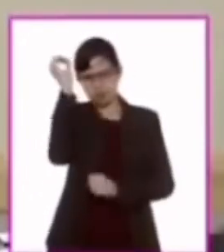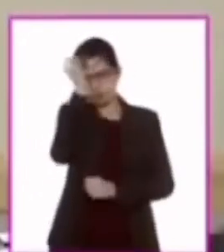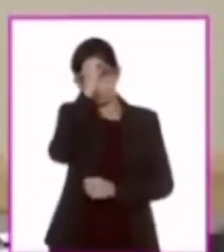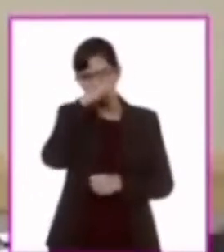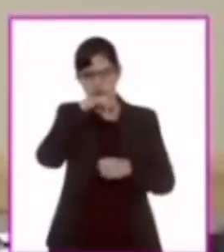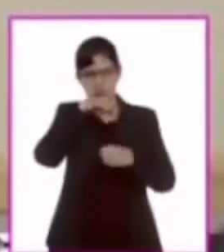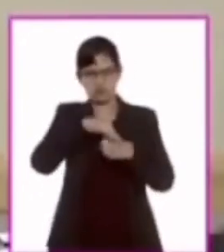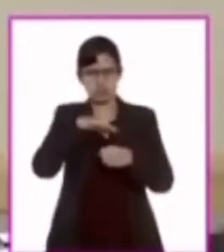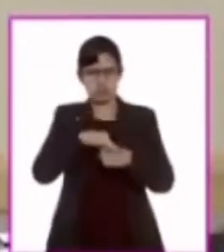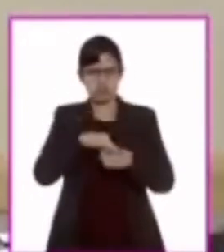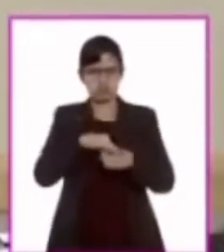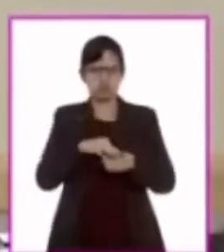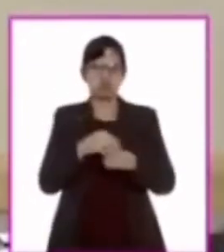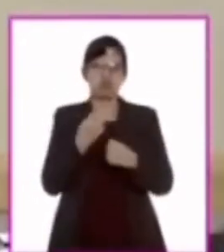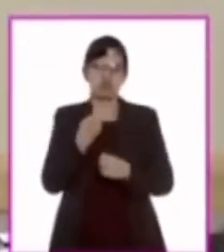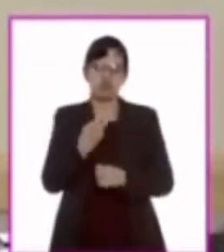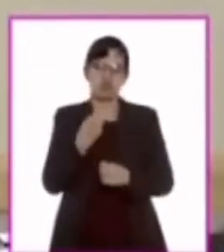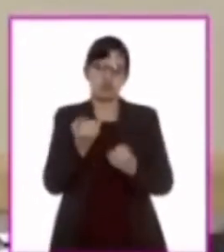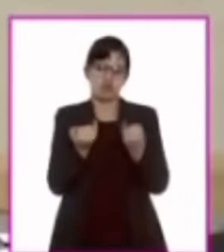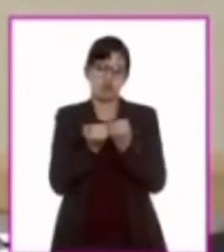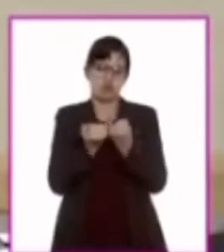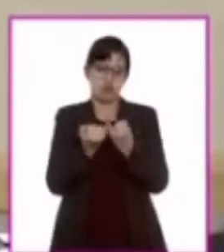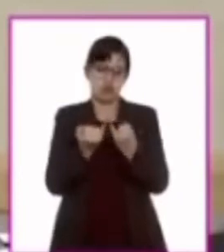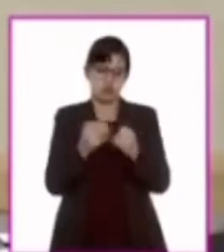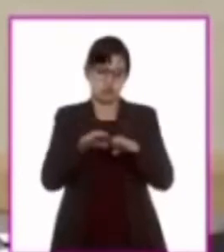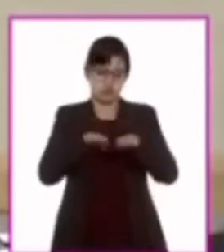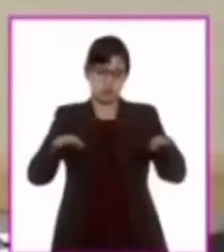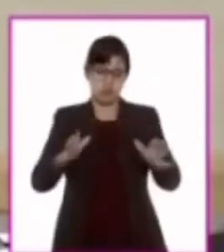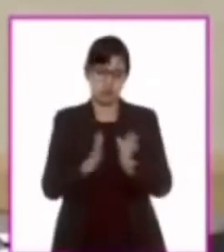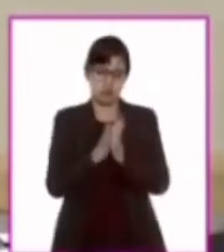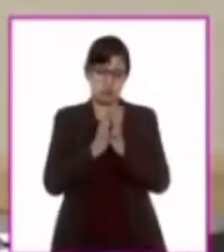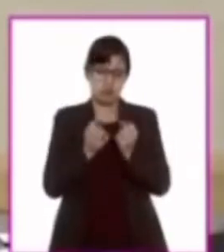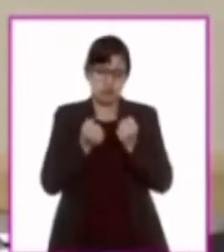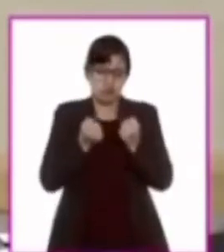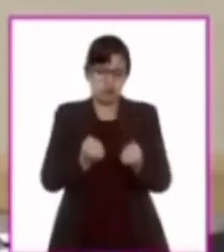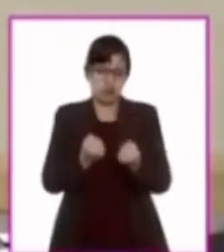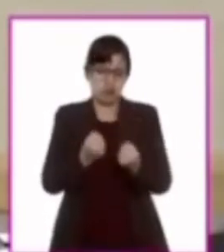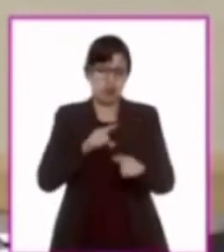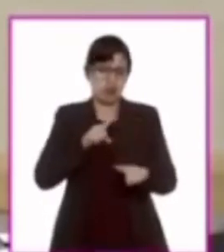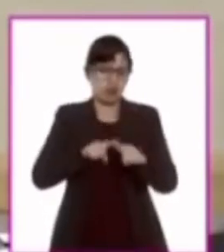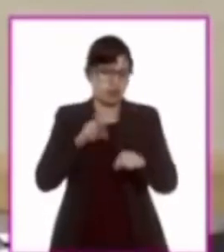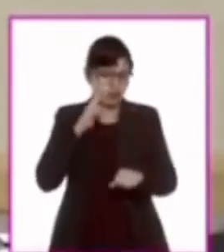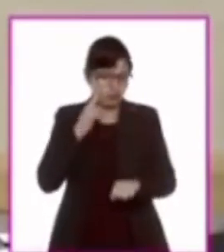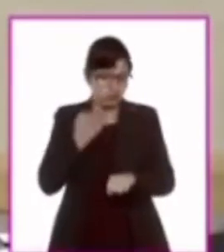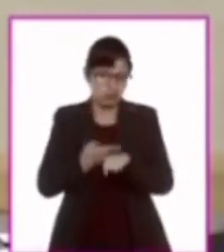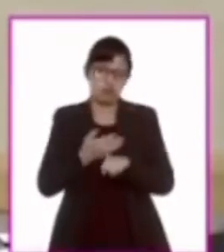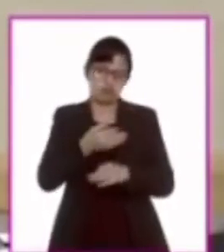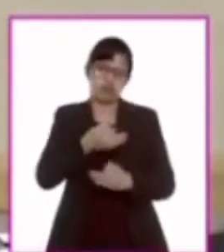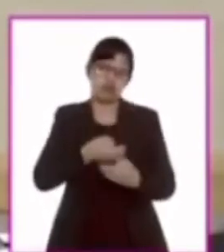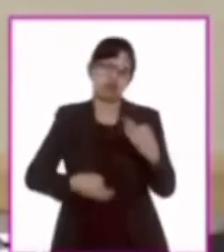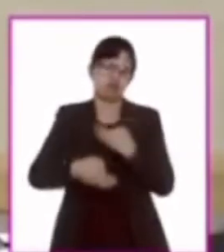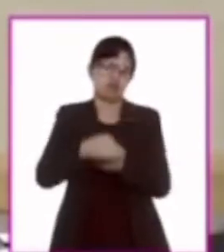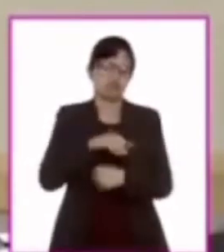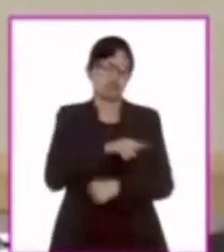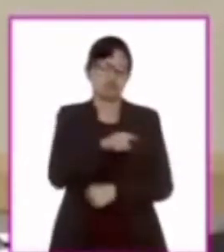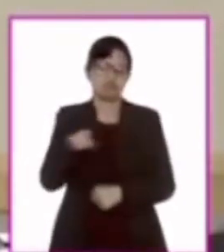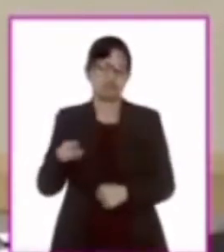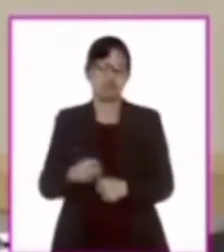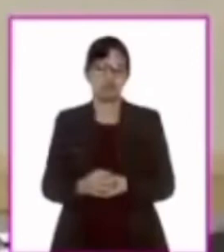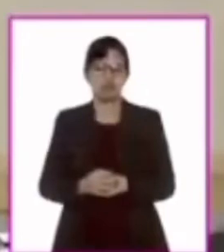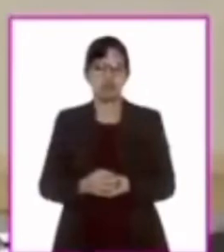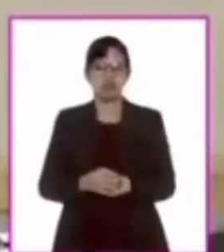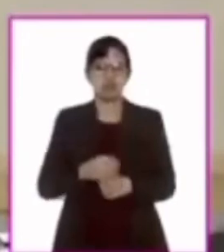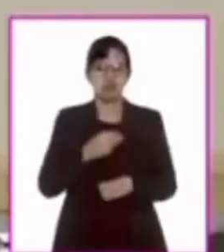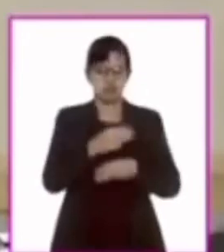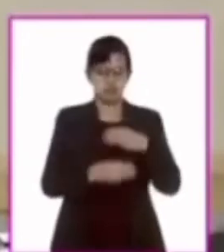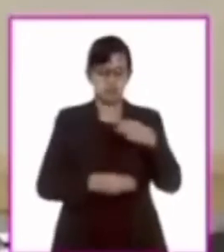democracia es también una responsabilidad colectiva en los tiempos que corren en el mundo en donde las democracias ven su